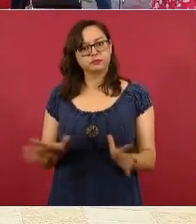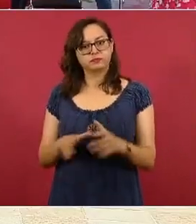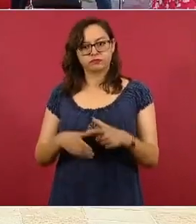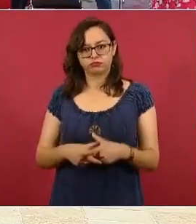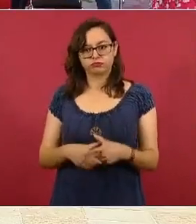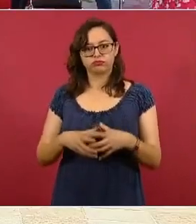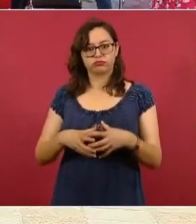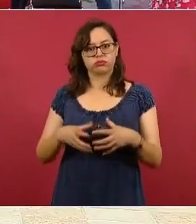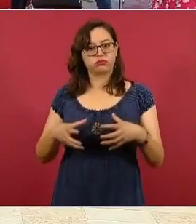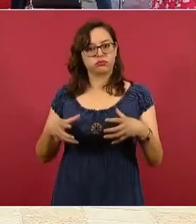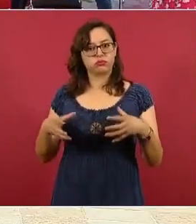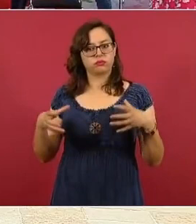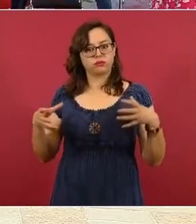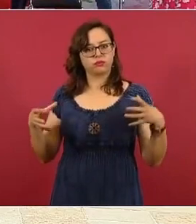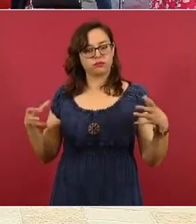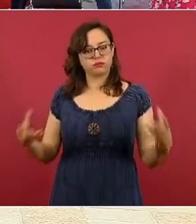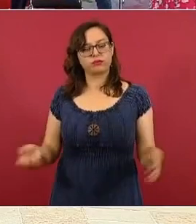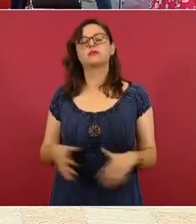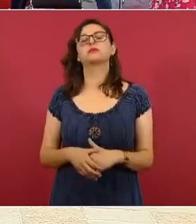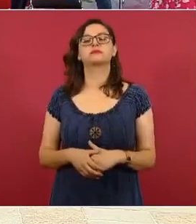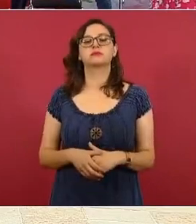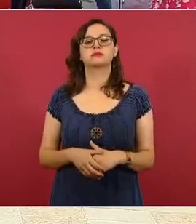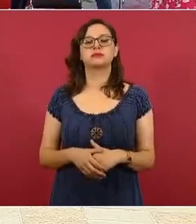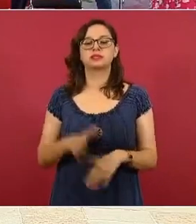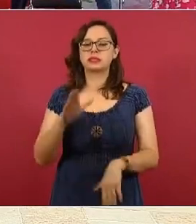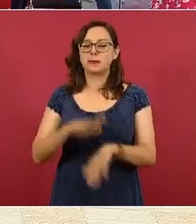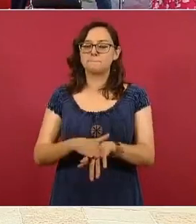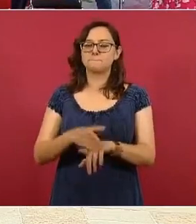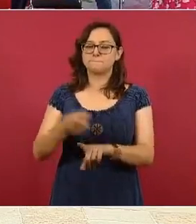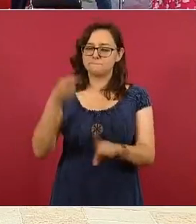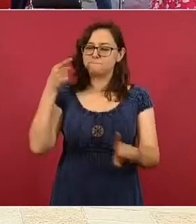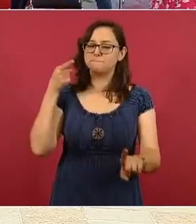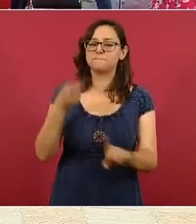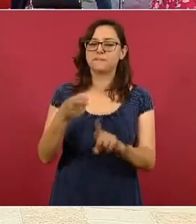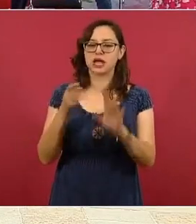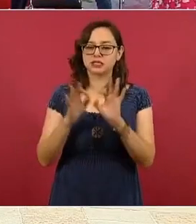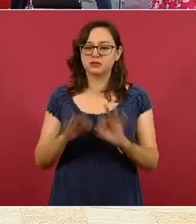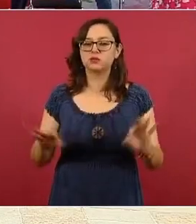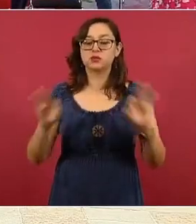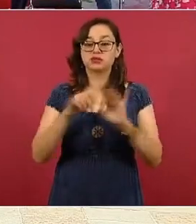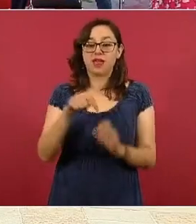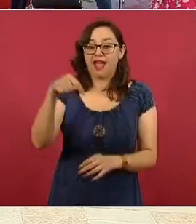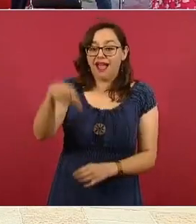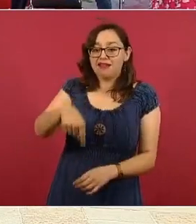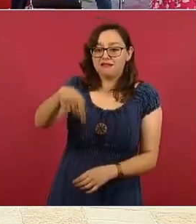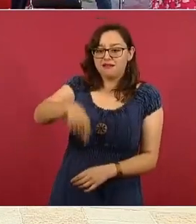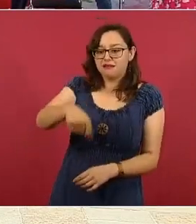específica, el producir para el autoconsumo